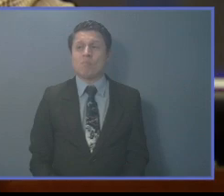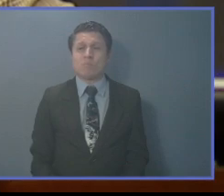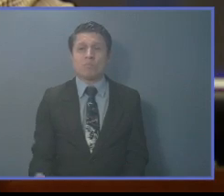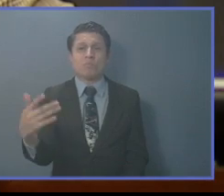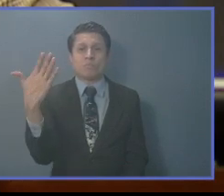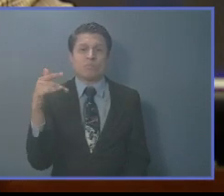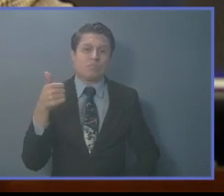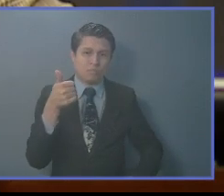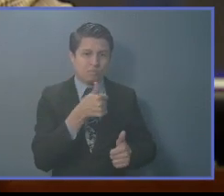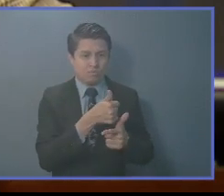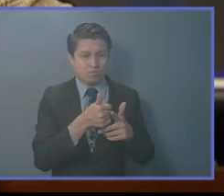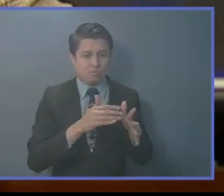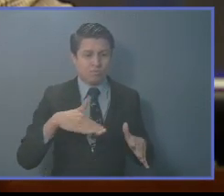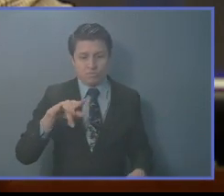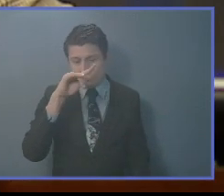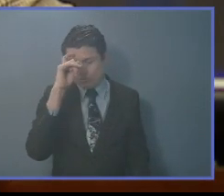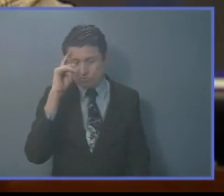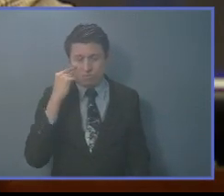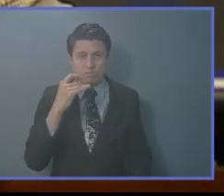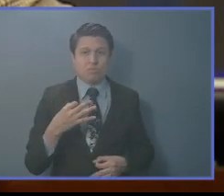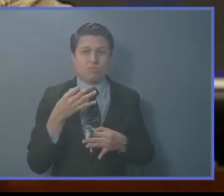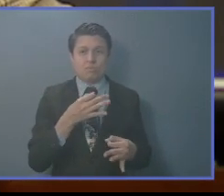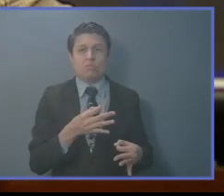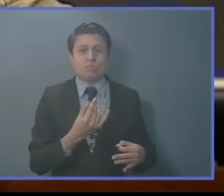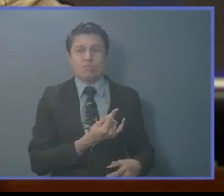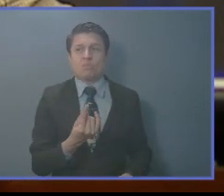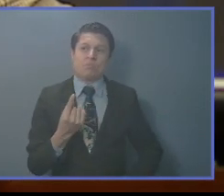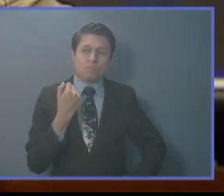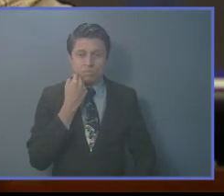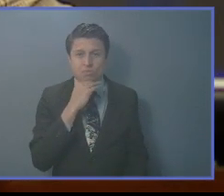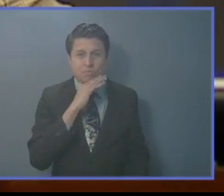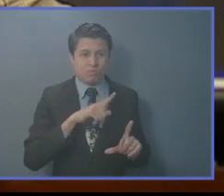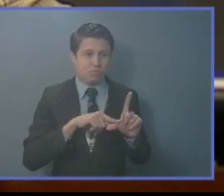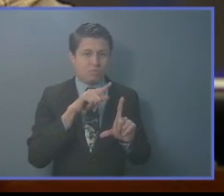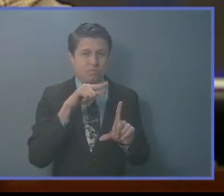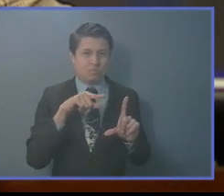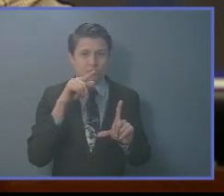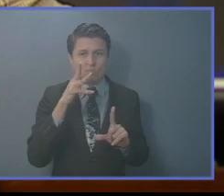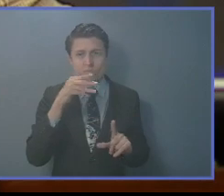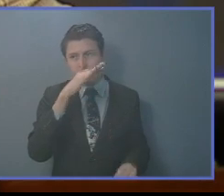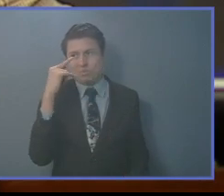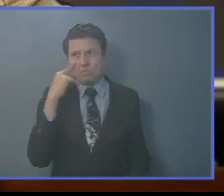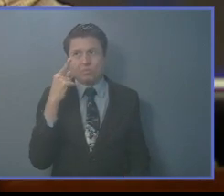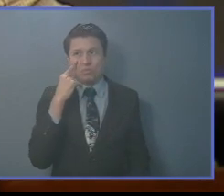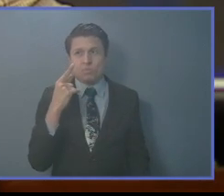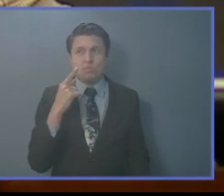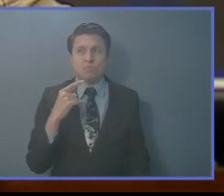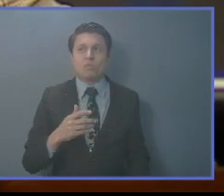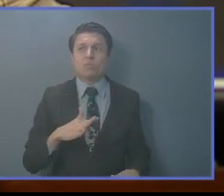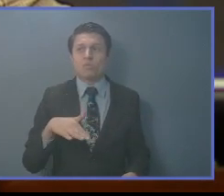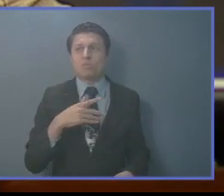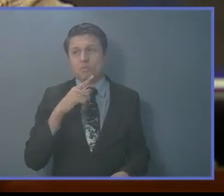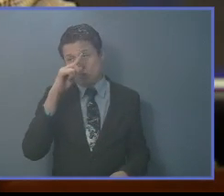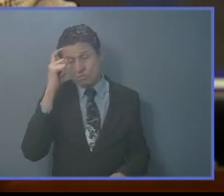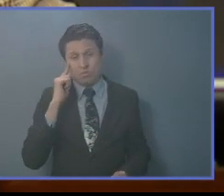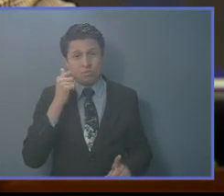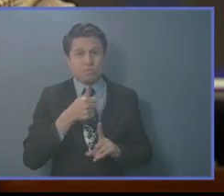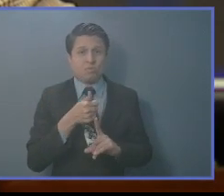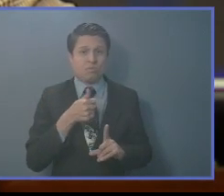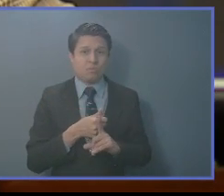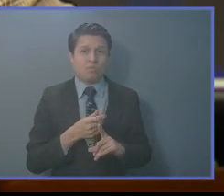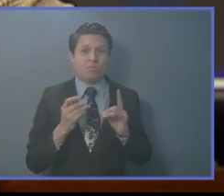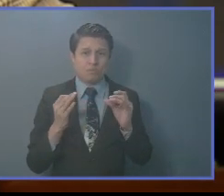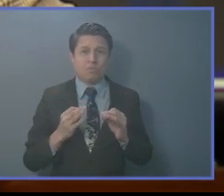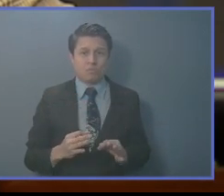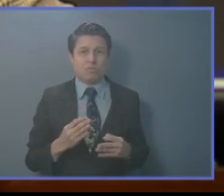Cada lugar de trabajo deberá contar con personal para la toma de temperatura de todo el personal y visitantes previa a su ingreso al lugar de trabajo, con termómetro